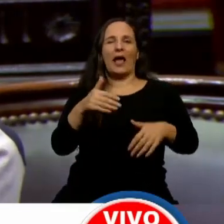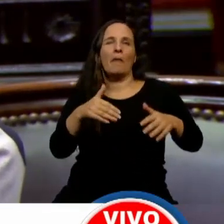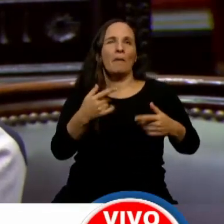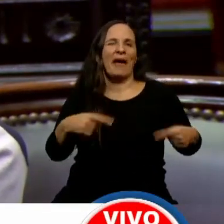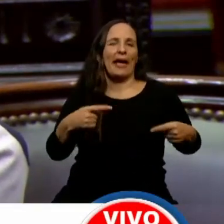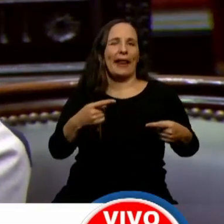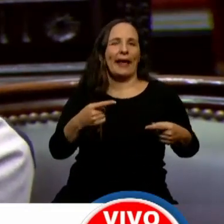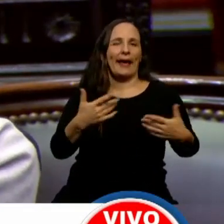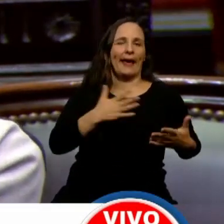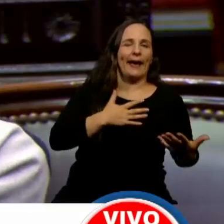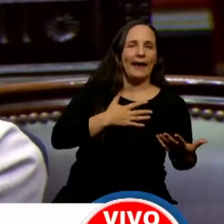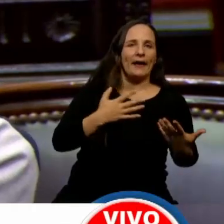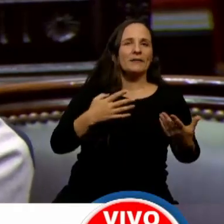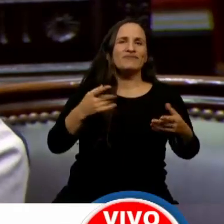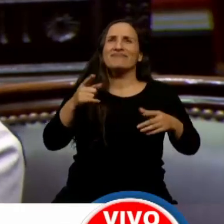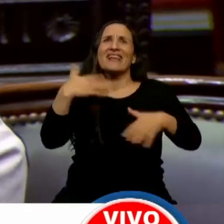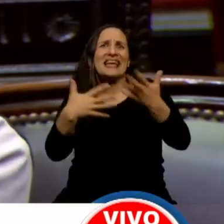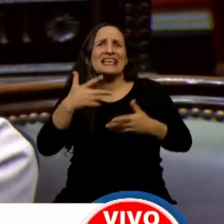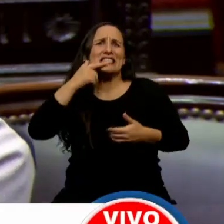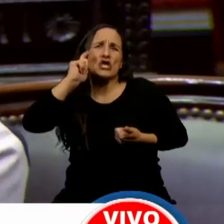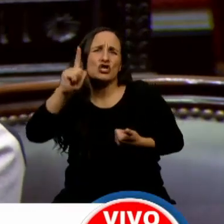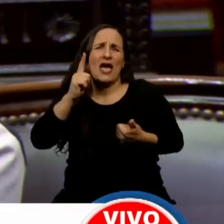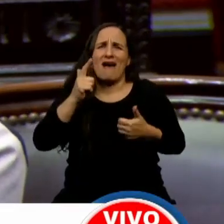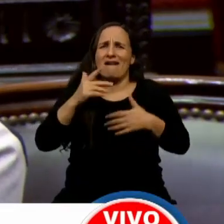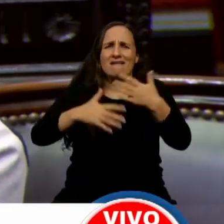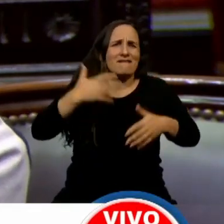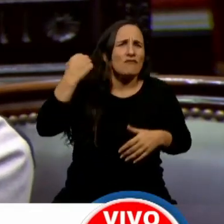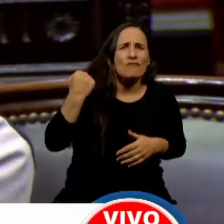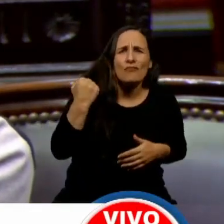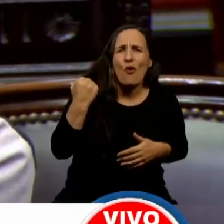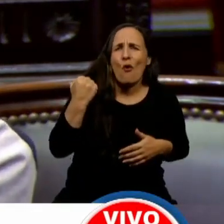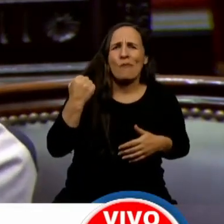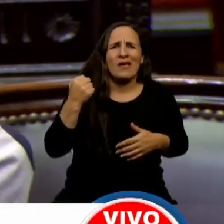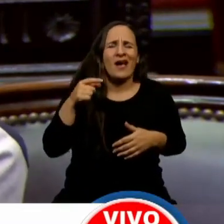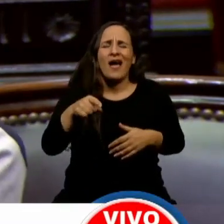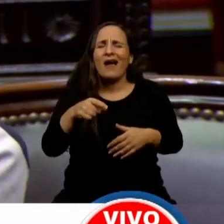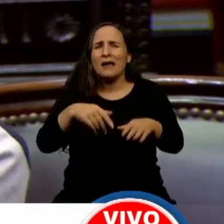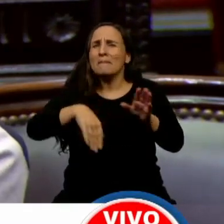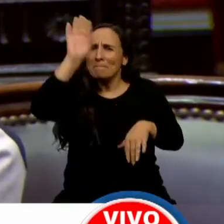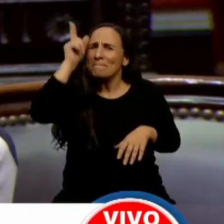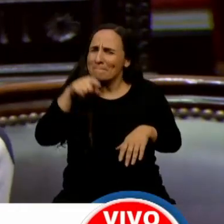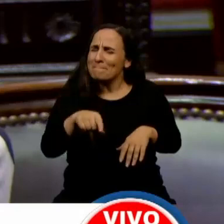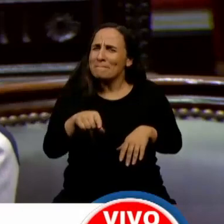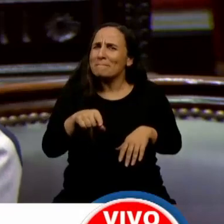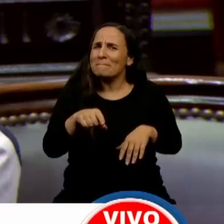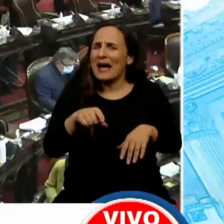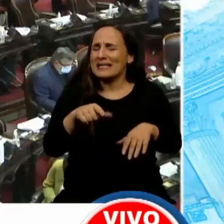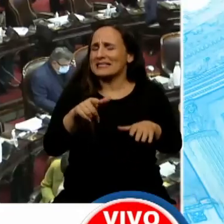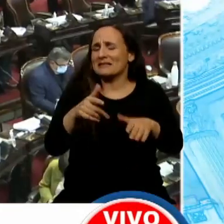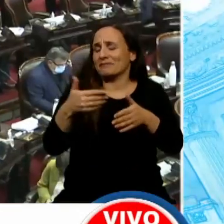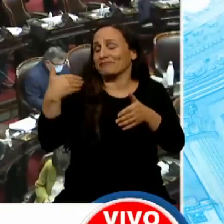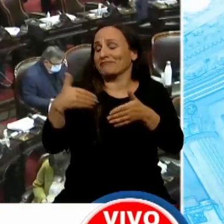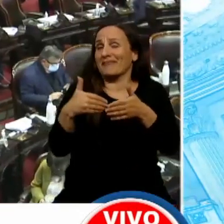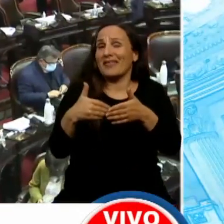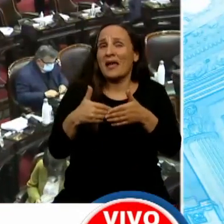que tiene la crisis social, la crisis económica, pero principalmente, y estamos viendo muy crudamente en estos